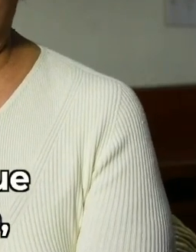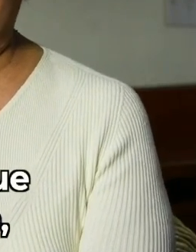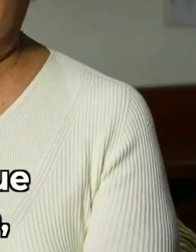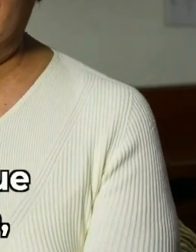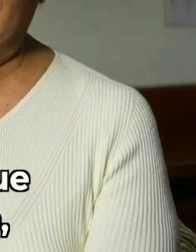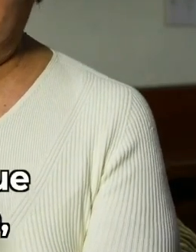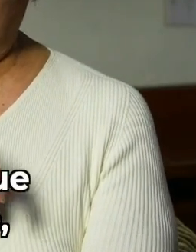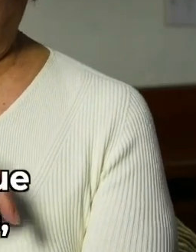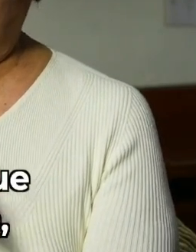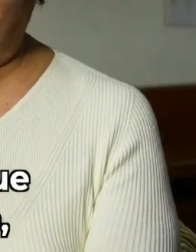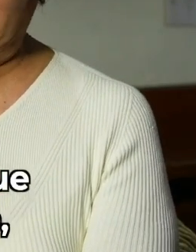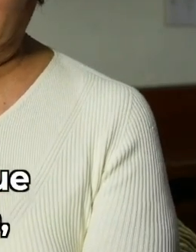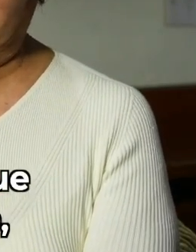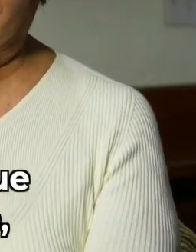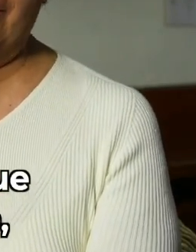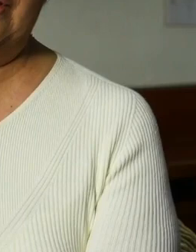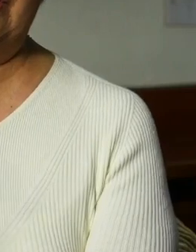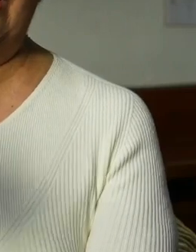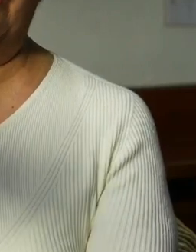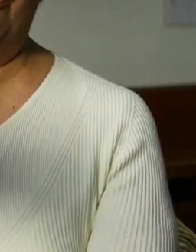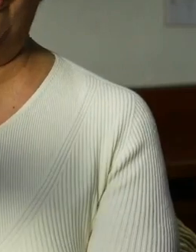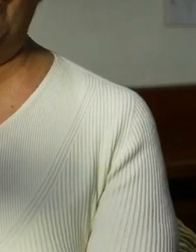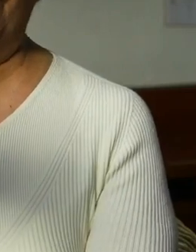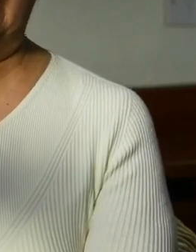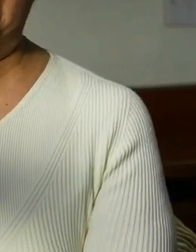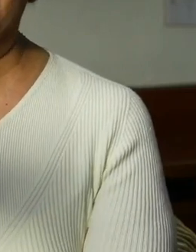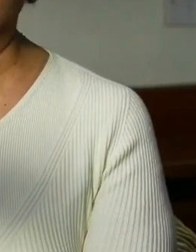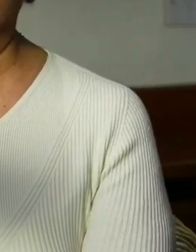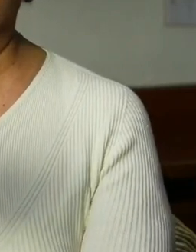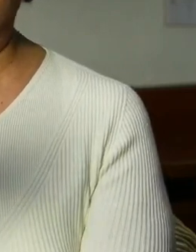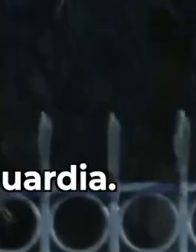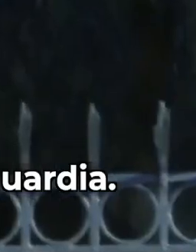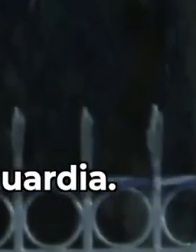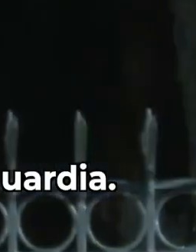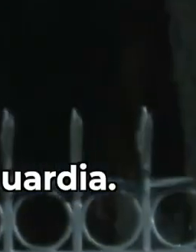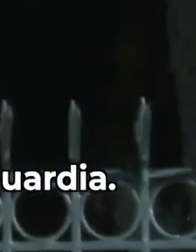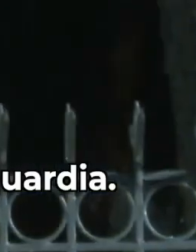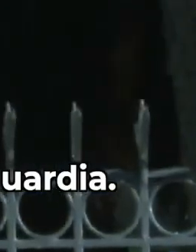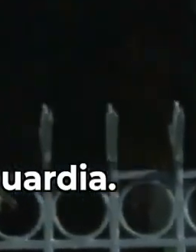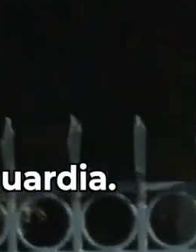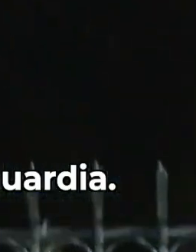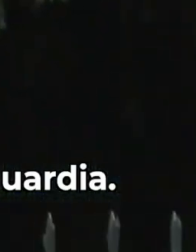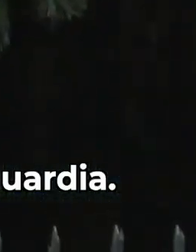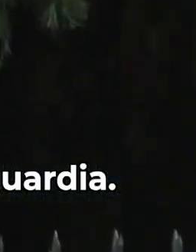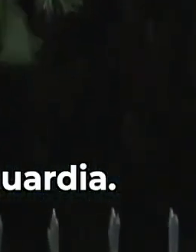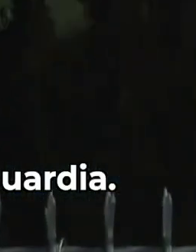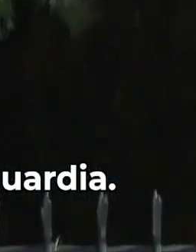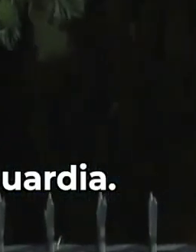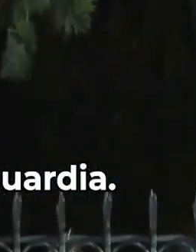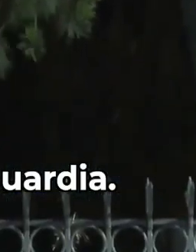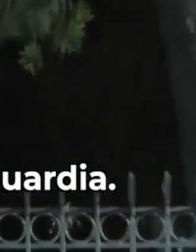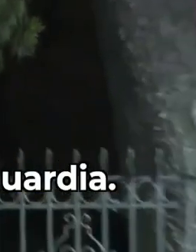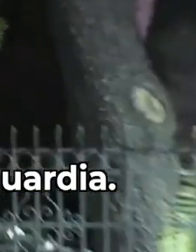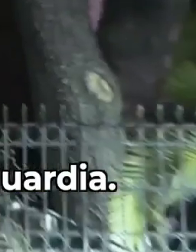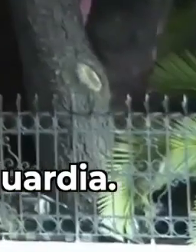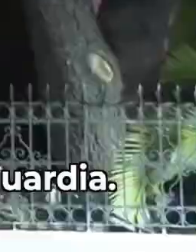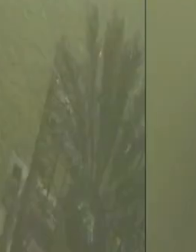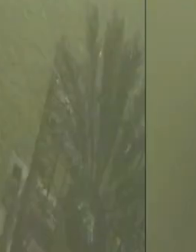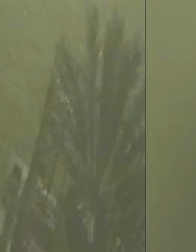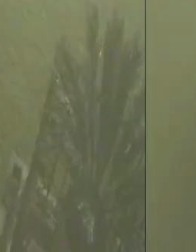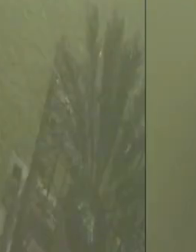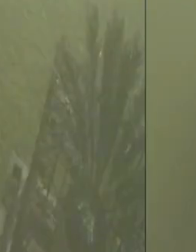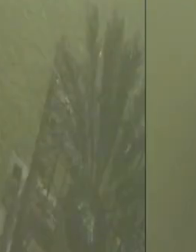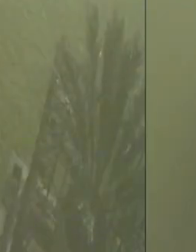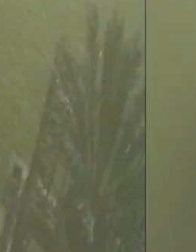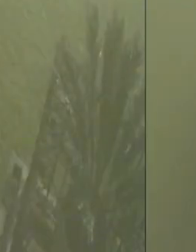vuelta, porque se tenía que ir por un pasillo y da uno la vuelta, y ahí ya yo veo que ya sometieron al guardia.